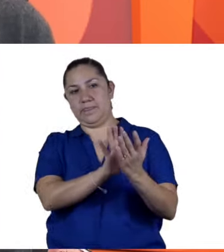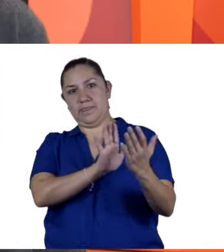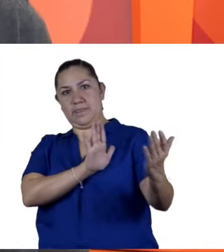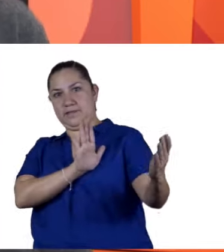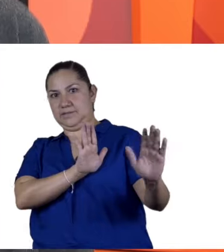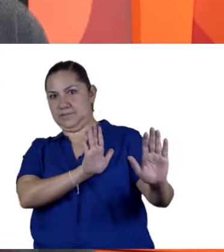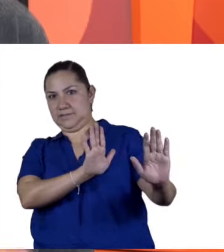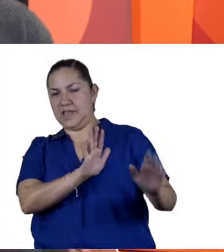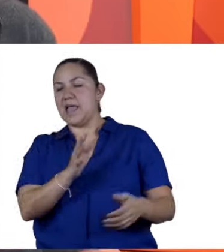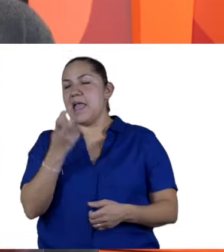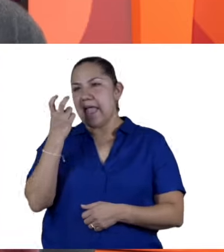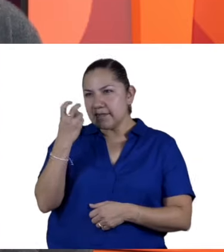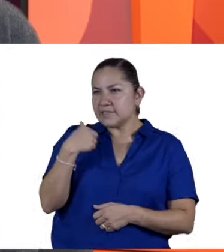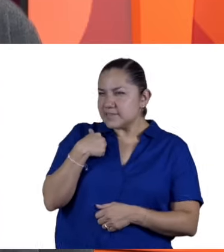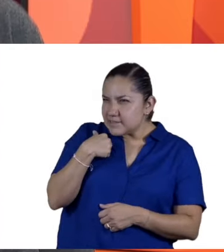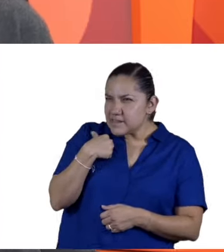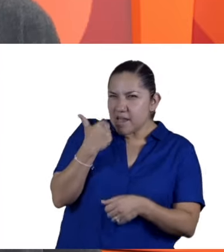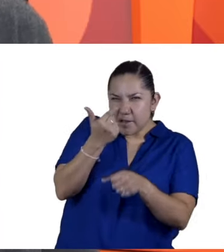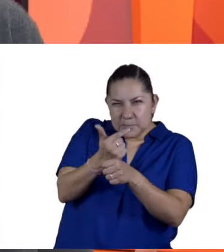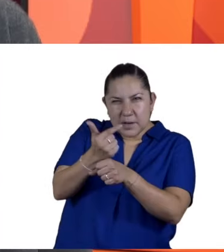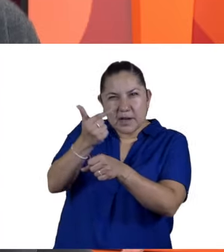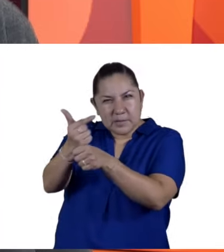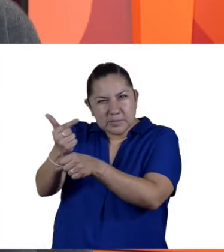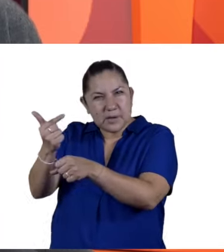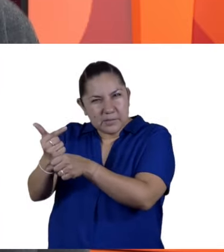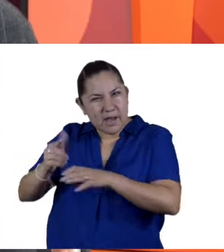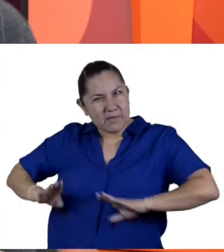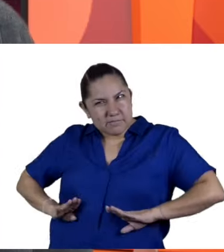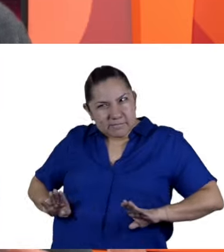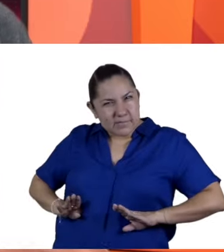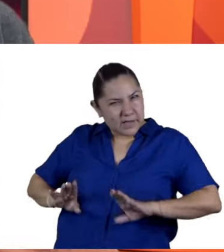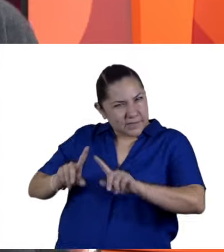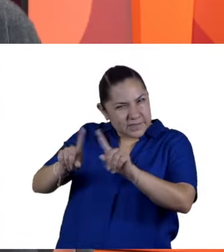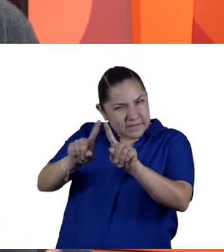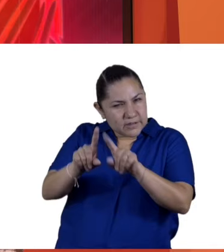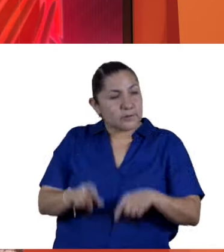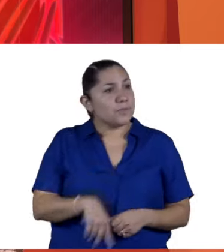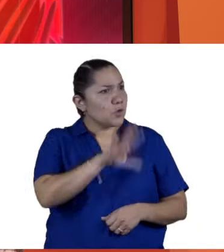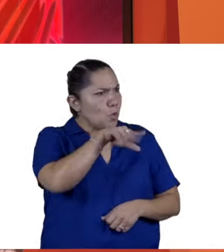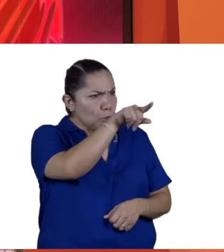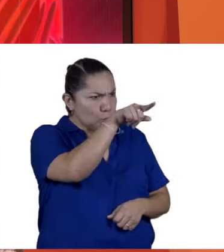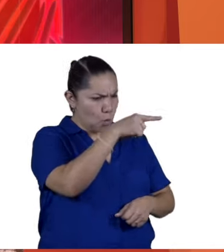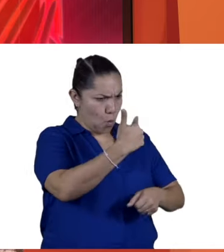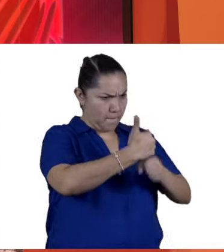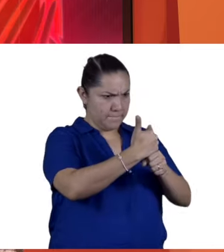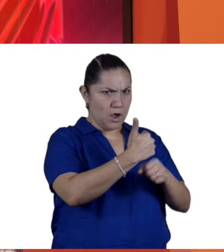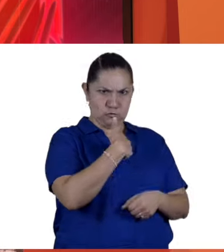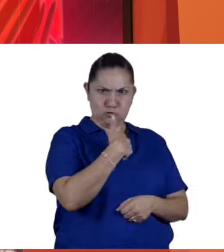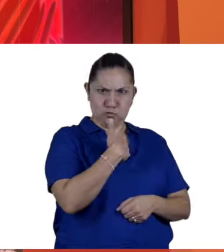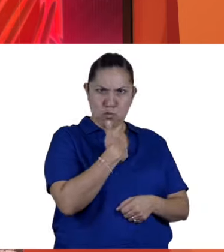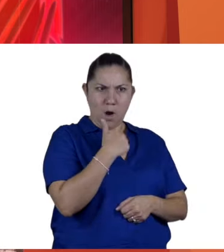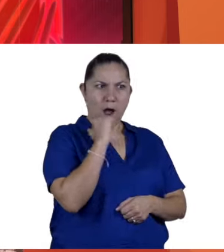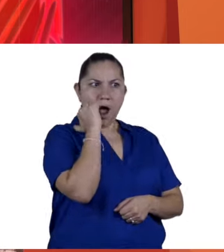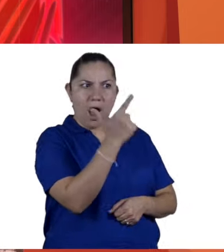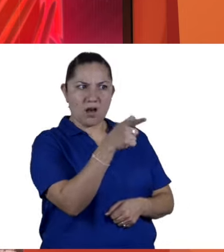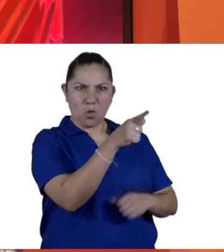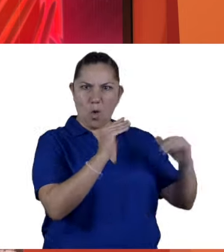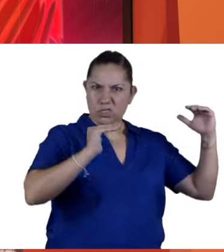En esas cosas tan pequeñas, a lo mejor, es donde yo me he dado mucha cuenta de esa ¿Y tú no te has visto ejerciendo machismo?